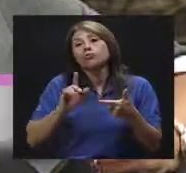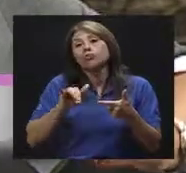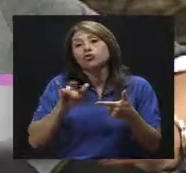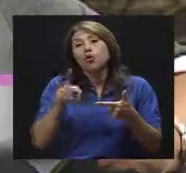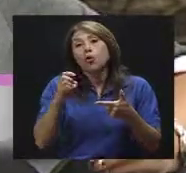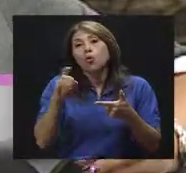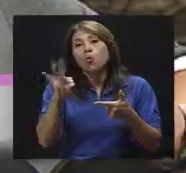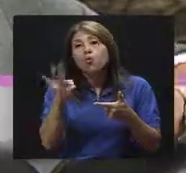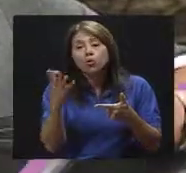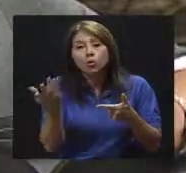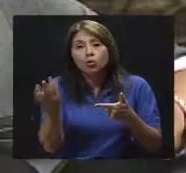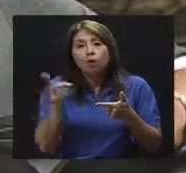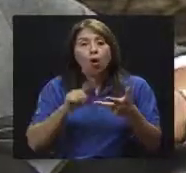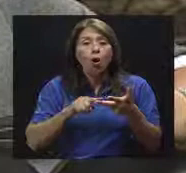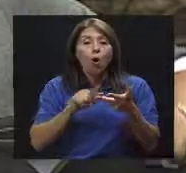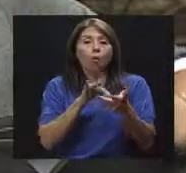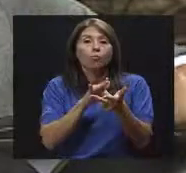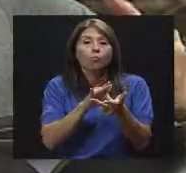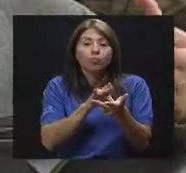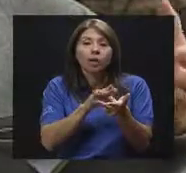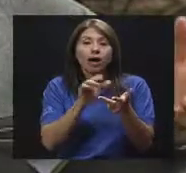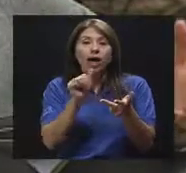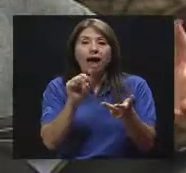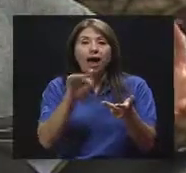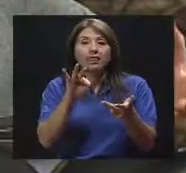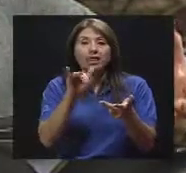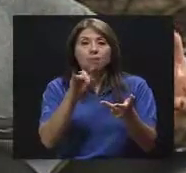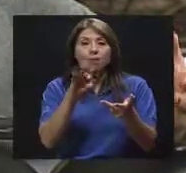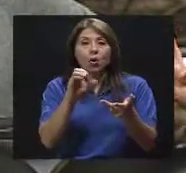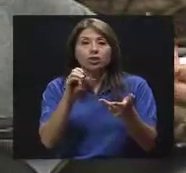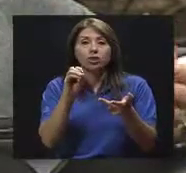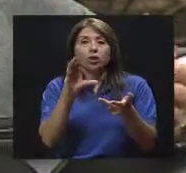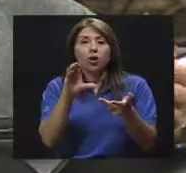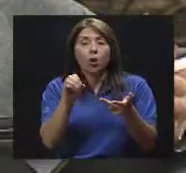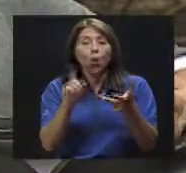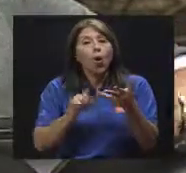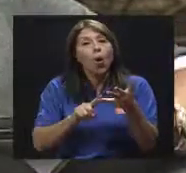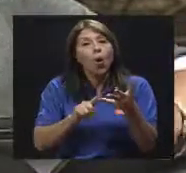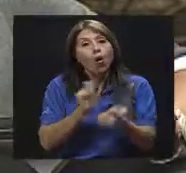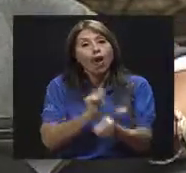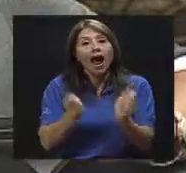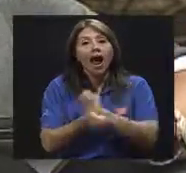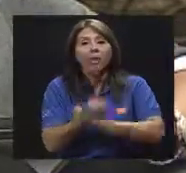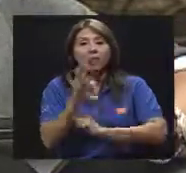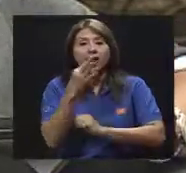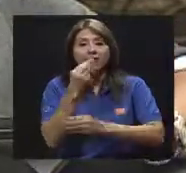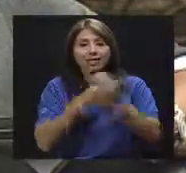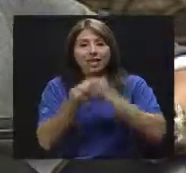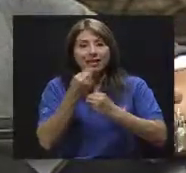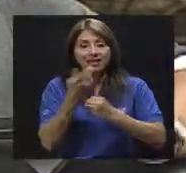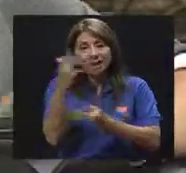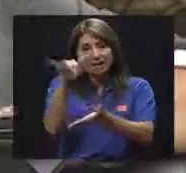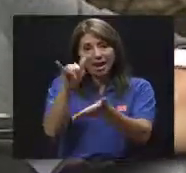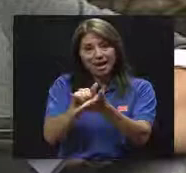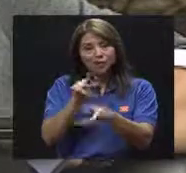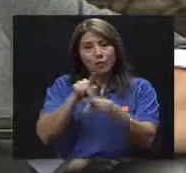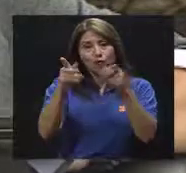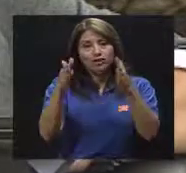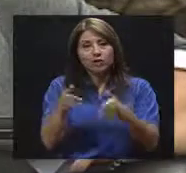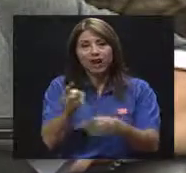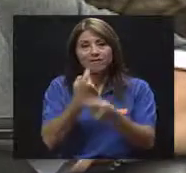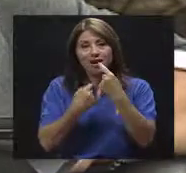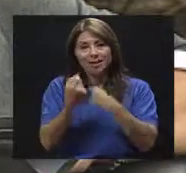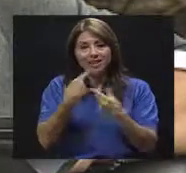yogur, si necesito mandar antibiótico y por tanto referir al médico, o si lo que tenemos que hacer son cambios en las dietas. Y para eso está el profesional en